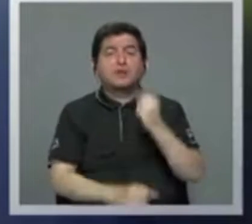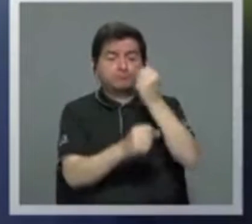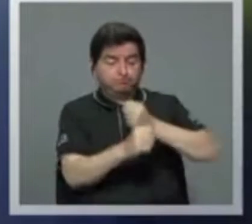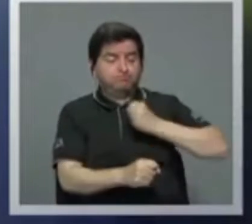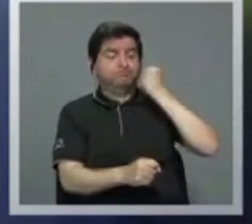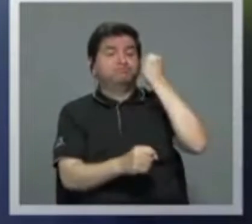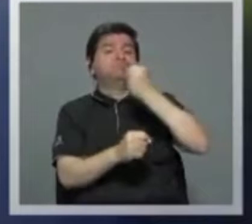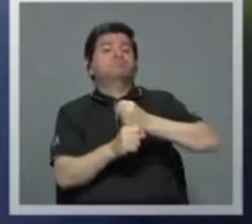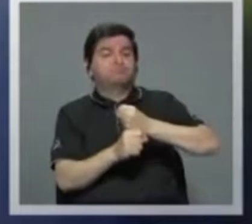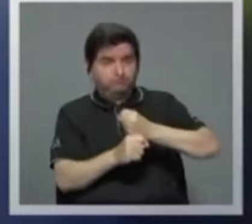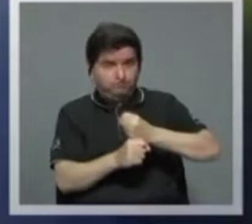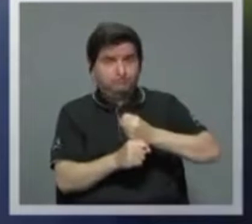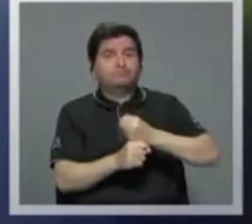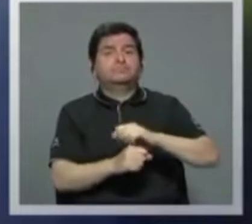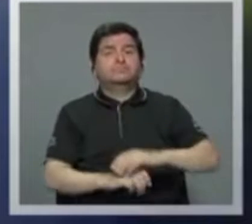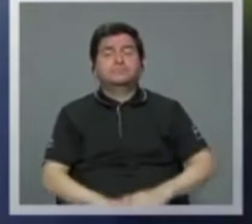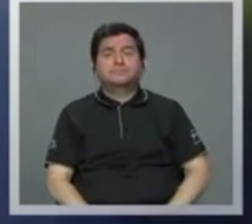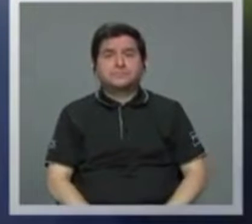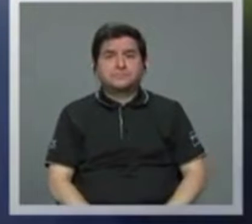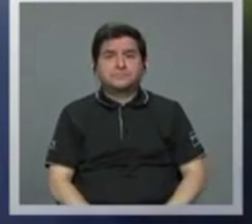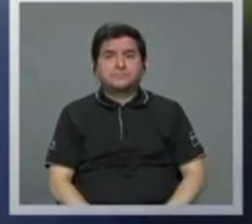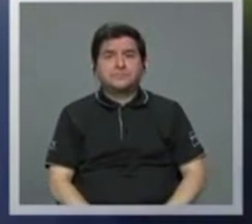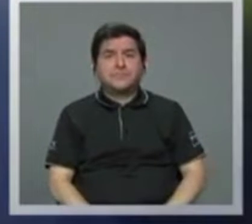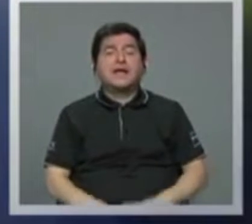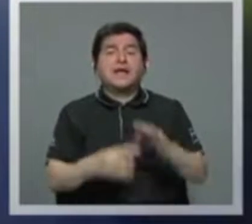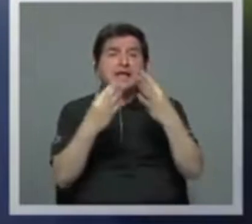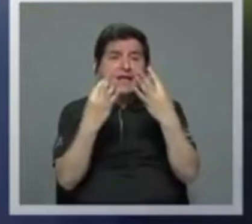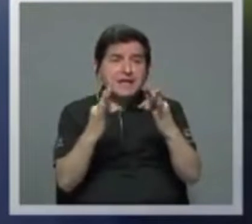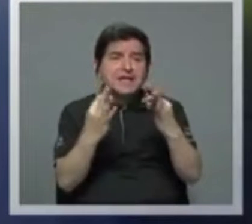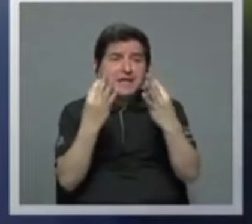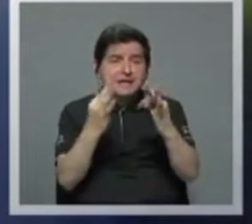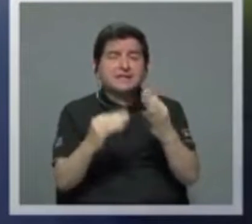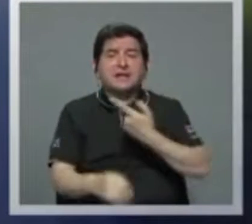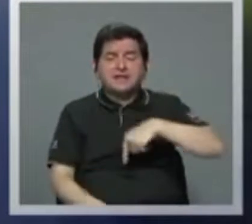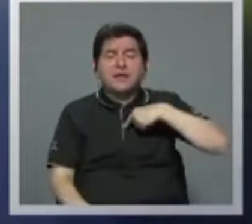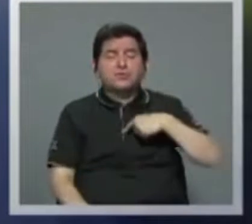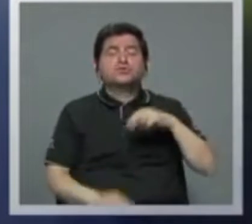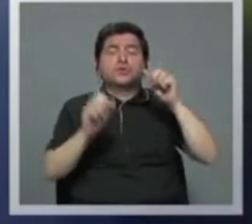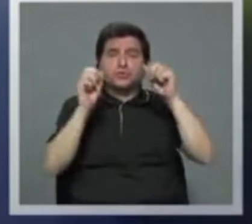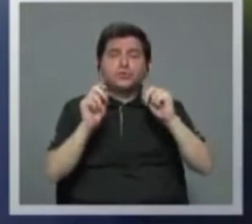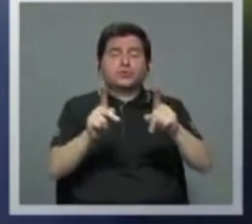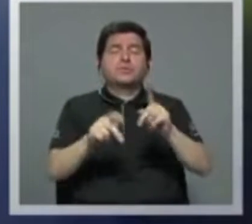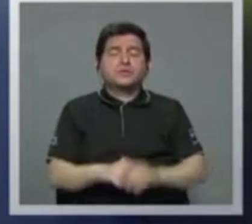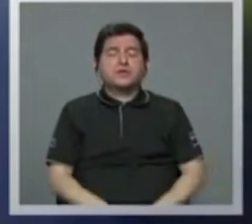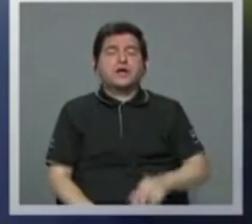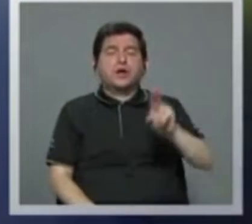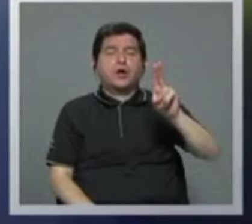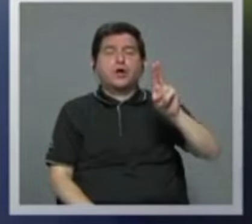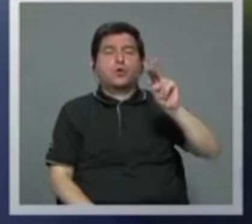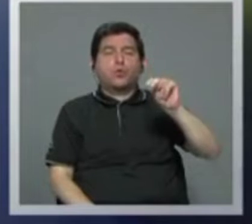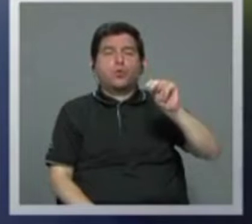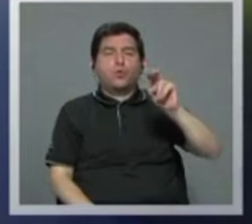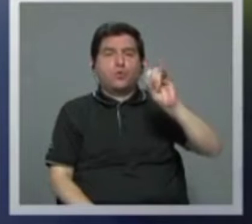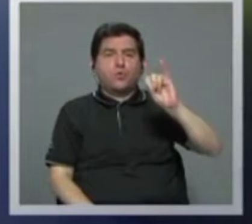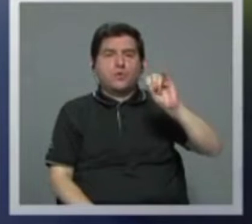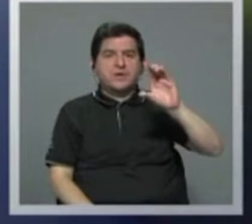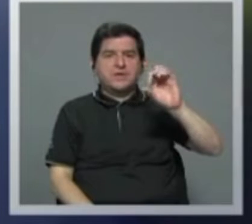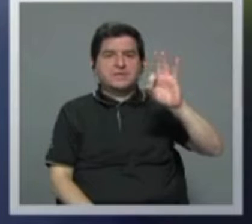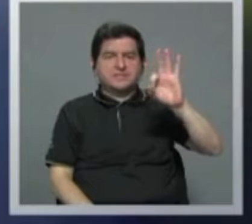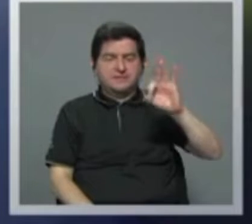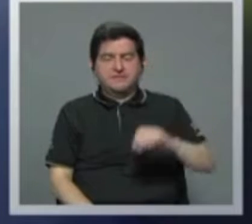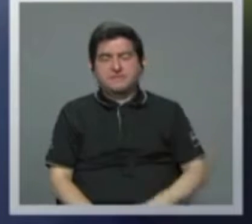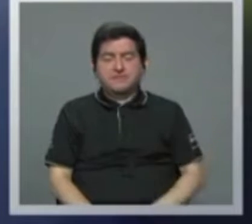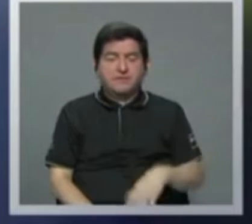trabajo, y pues optar fue lo que hicimos en UNICEF y en muchas otras entidades,